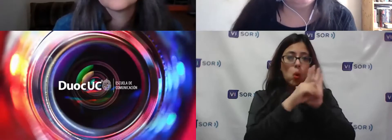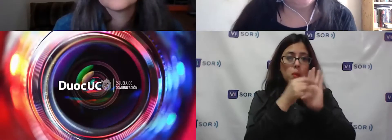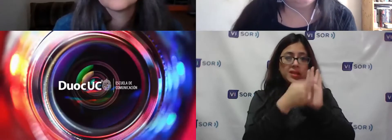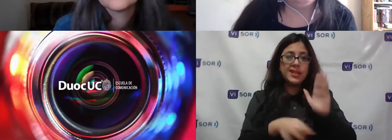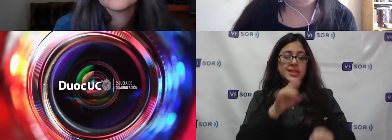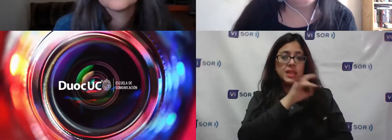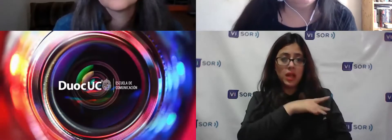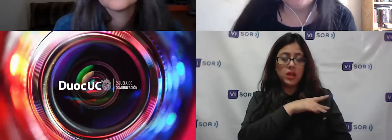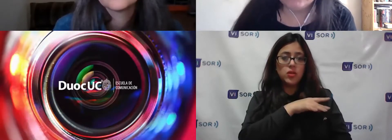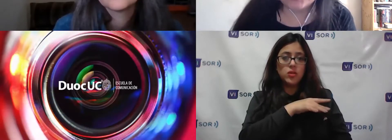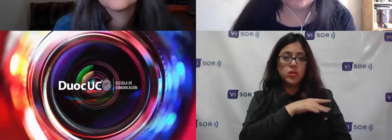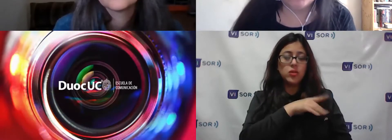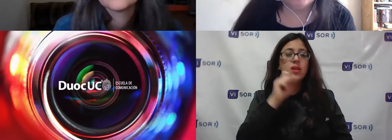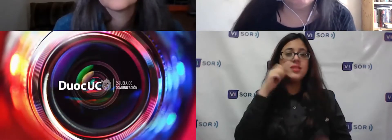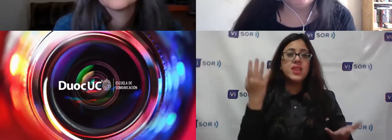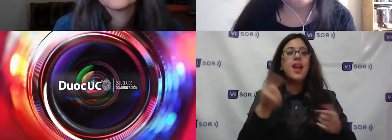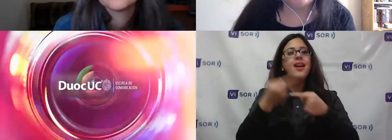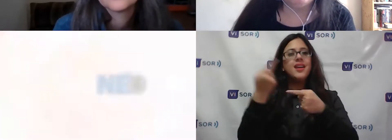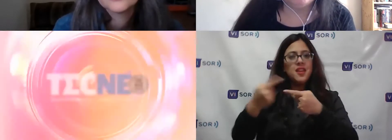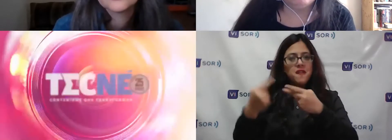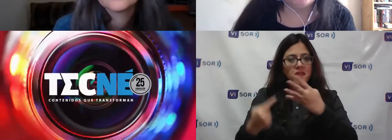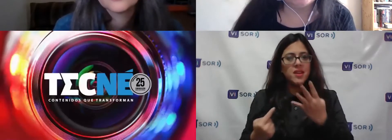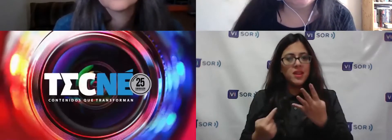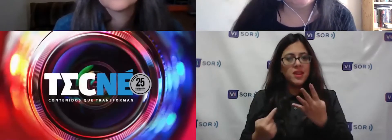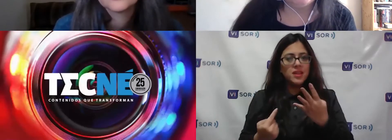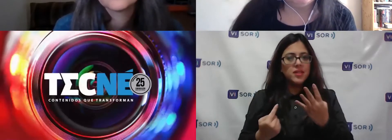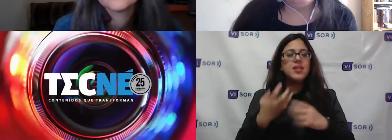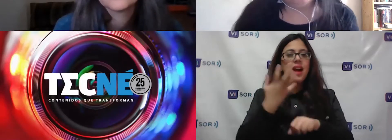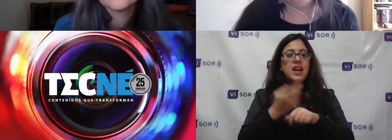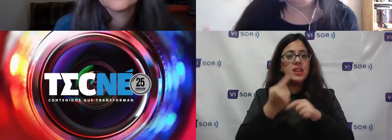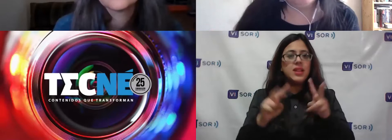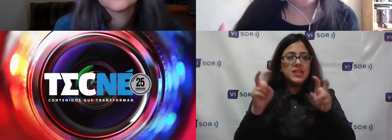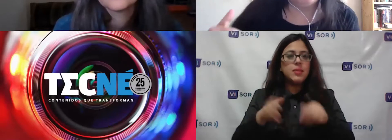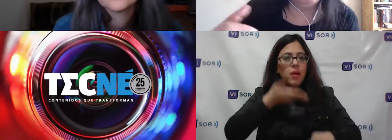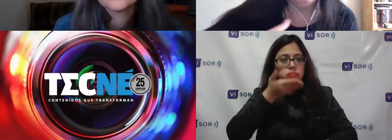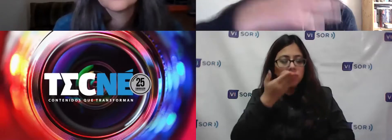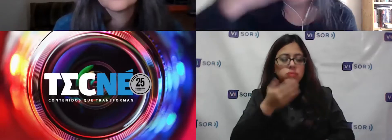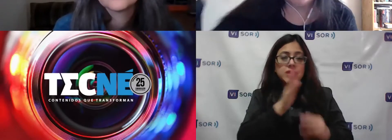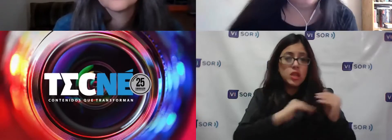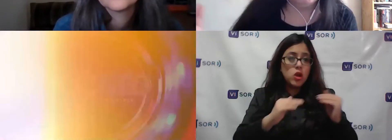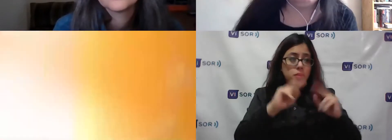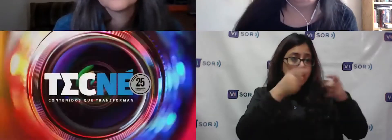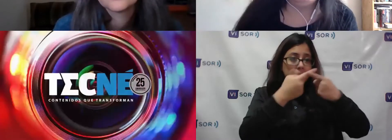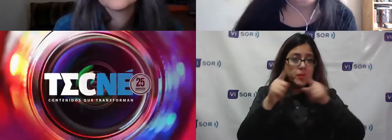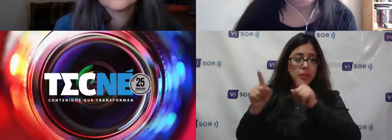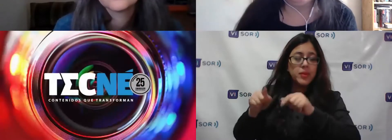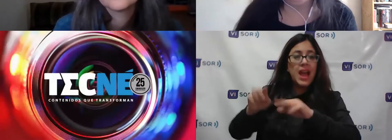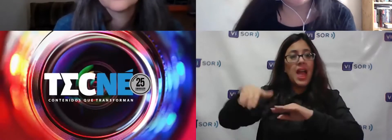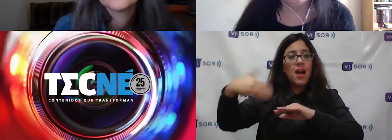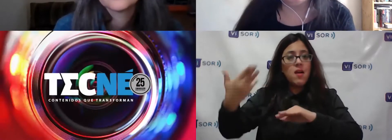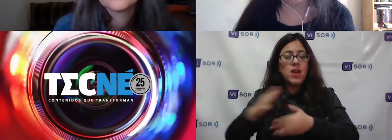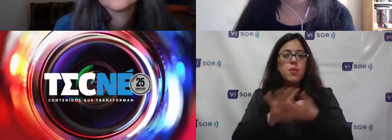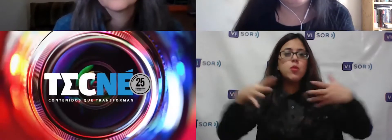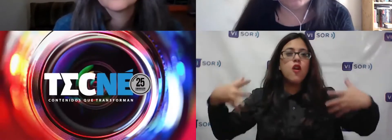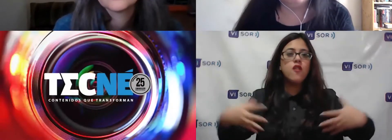particular es un cine muy diverso que tiene mucho tipo de voces y al igual como es diverso en el mundo fuera cuando hablan festivales